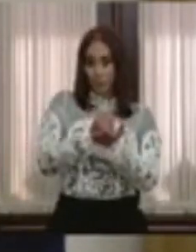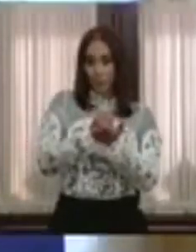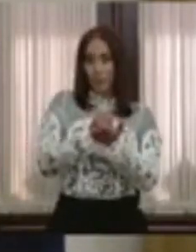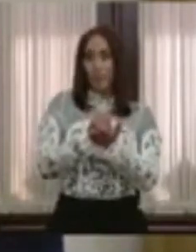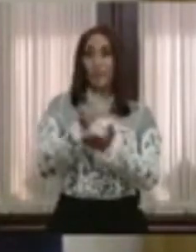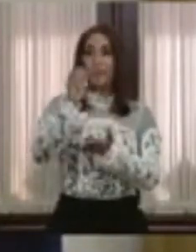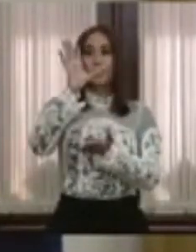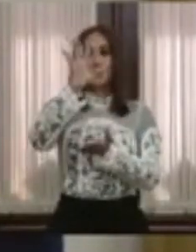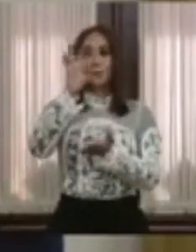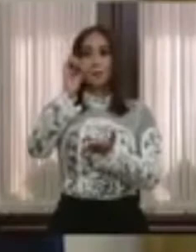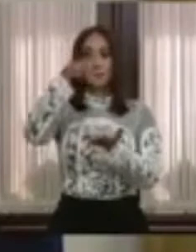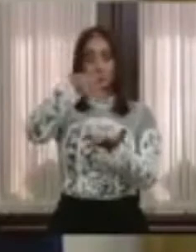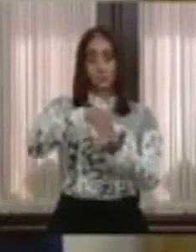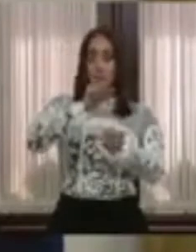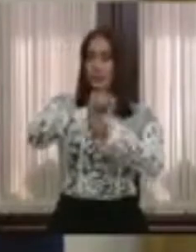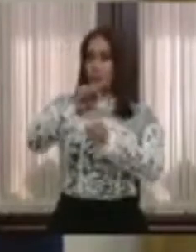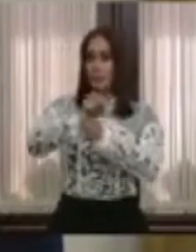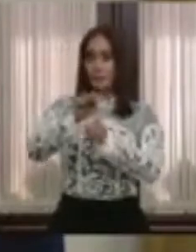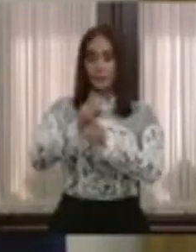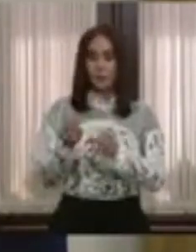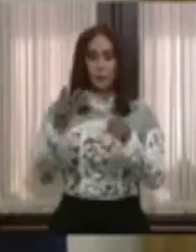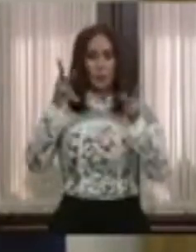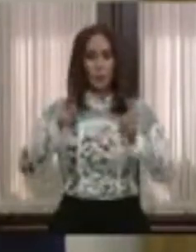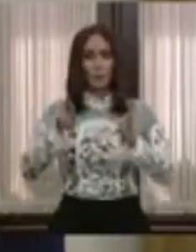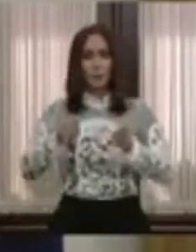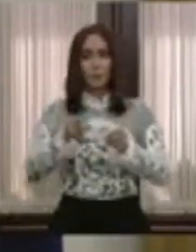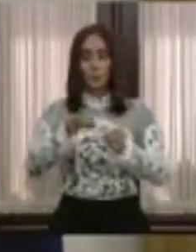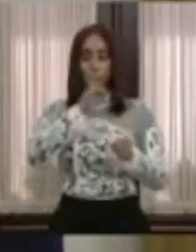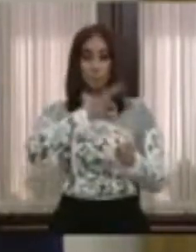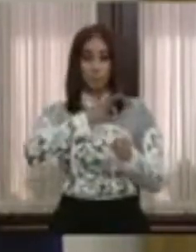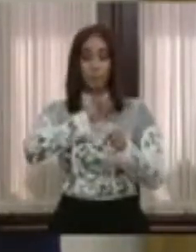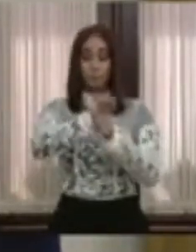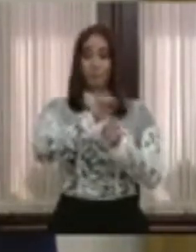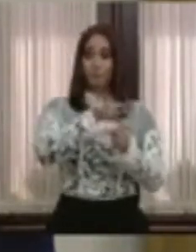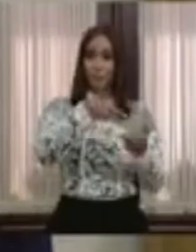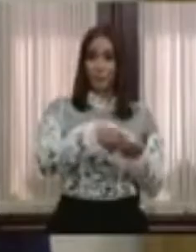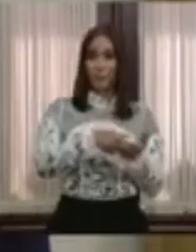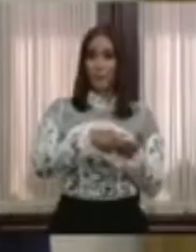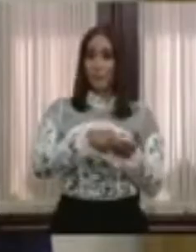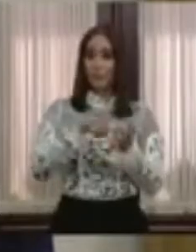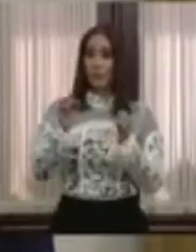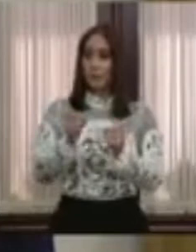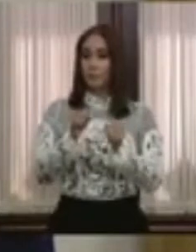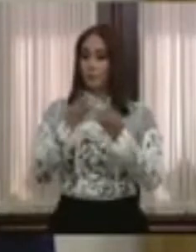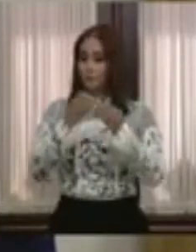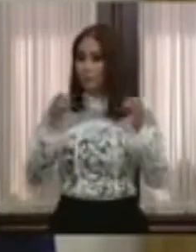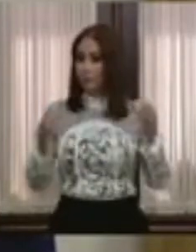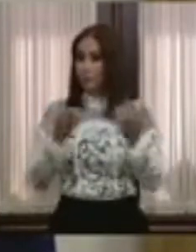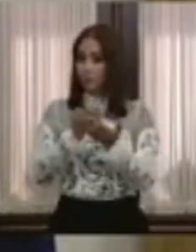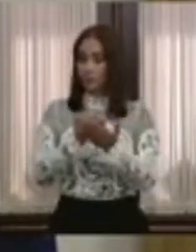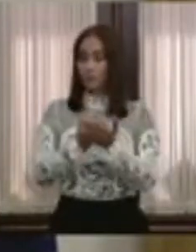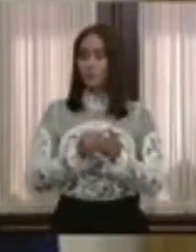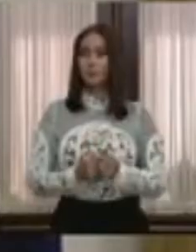500.000 empleos, que es el fortalecimiento y el pilar de nuestra economía. Y es por